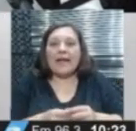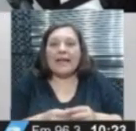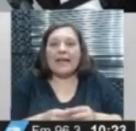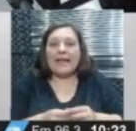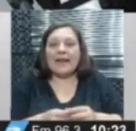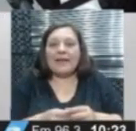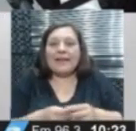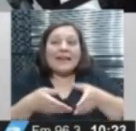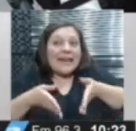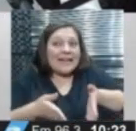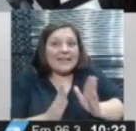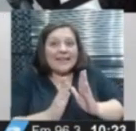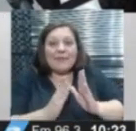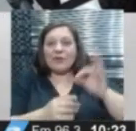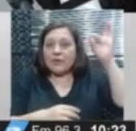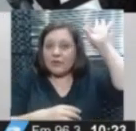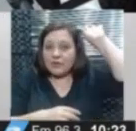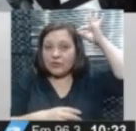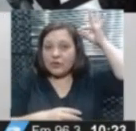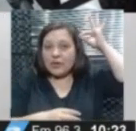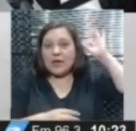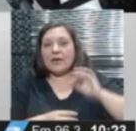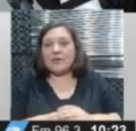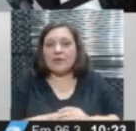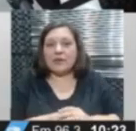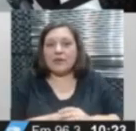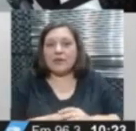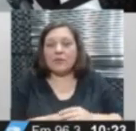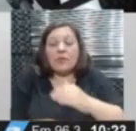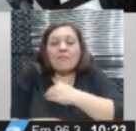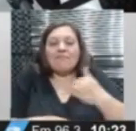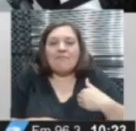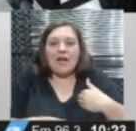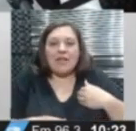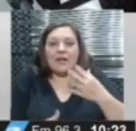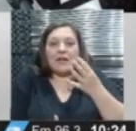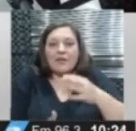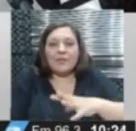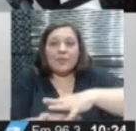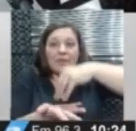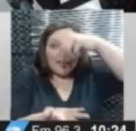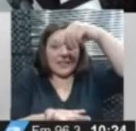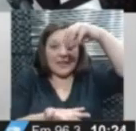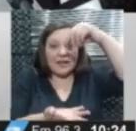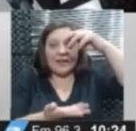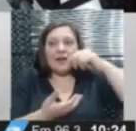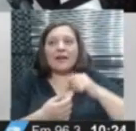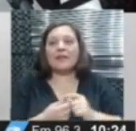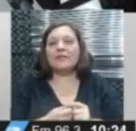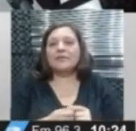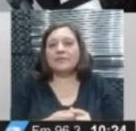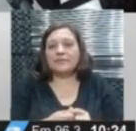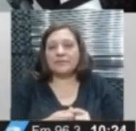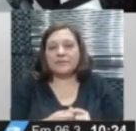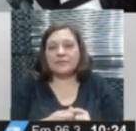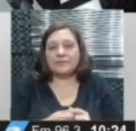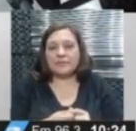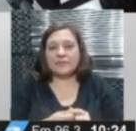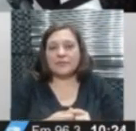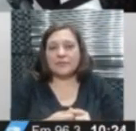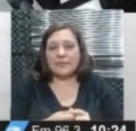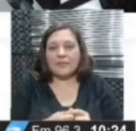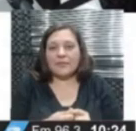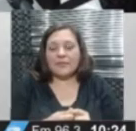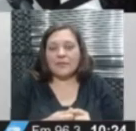patria África eh nuestra madre tierra eh la cual hoy Bueno como sabrán está en está en